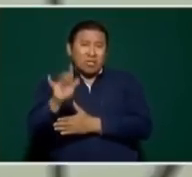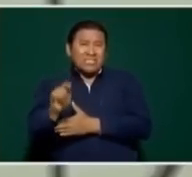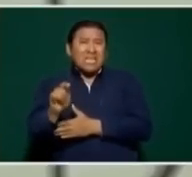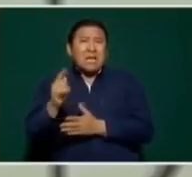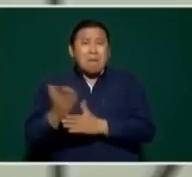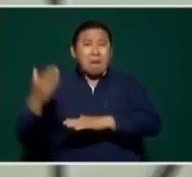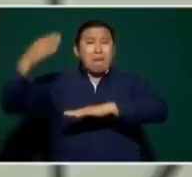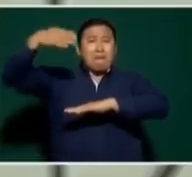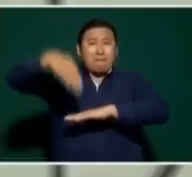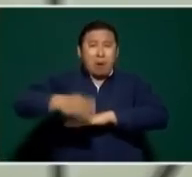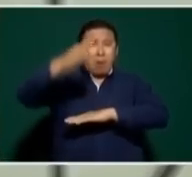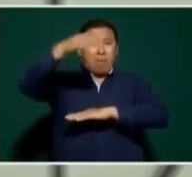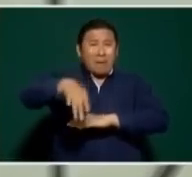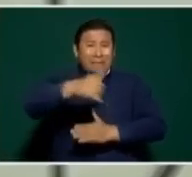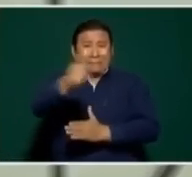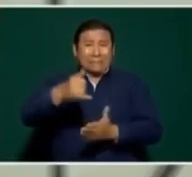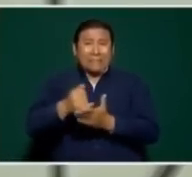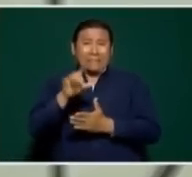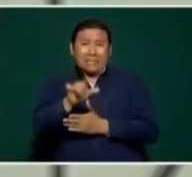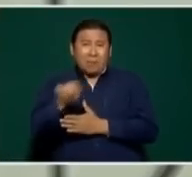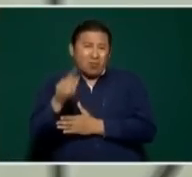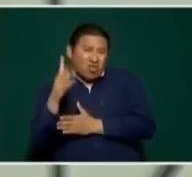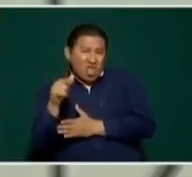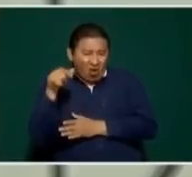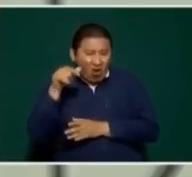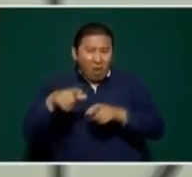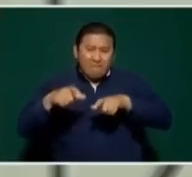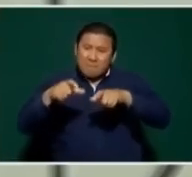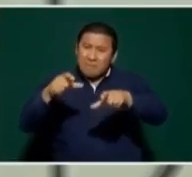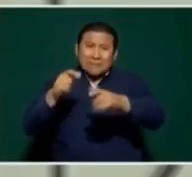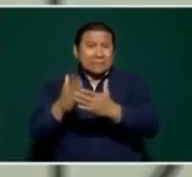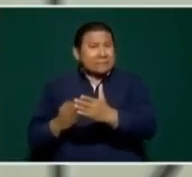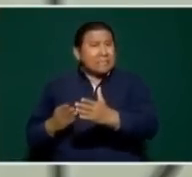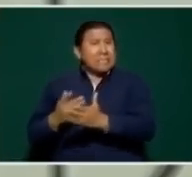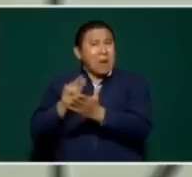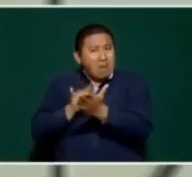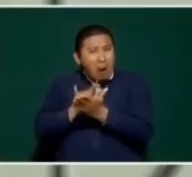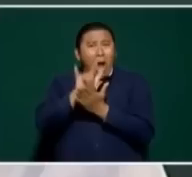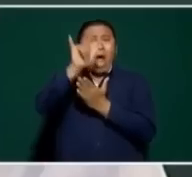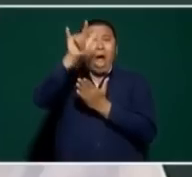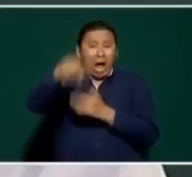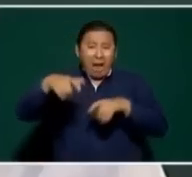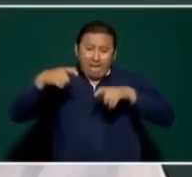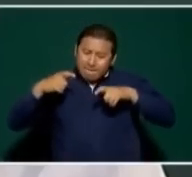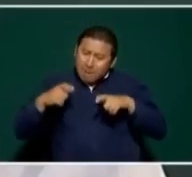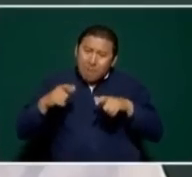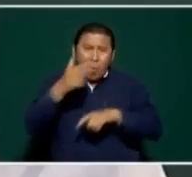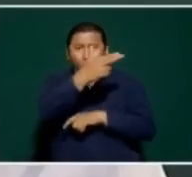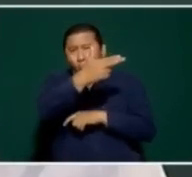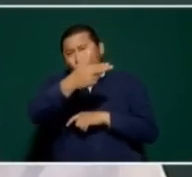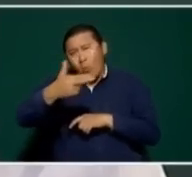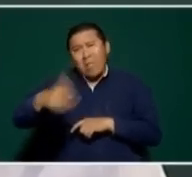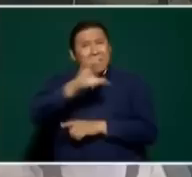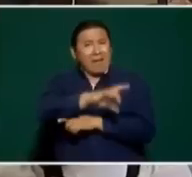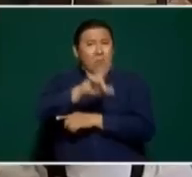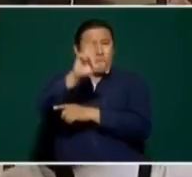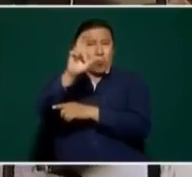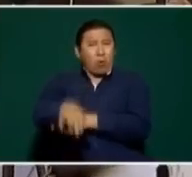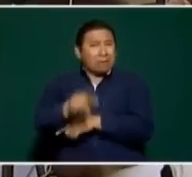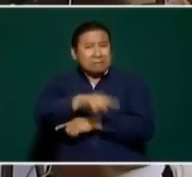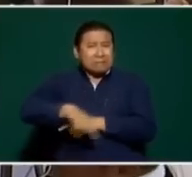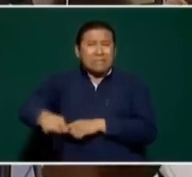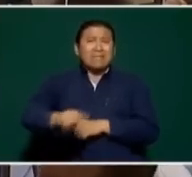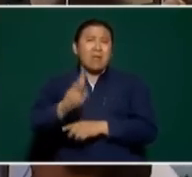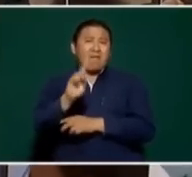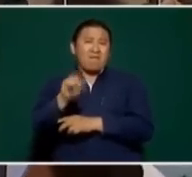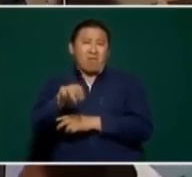Playa Delfines, que es el kilómetro 16.5, y llegando al aeropuerto, pero sigue siendo la zona hotelera de Cancún. Delegados